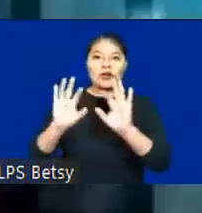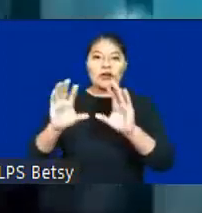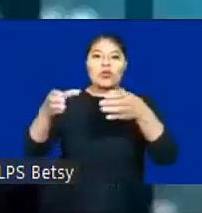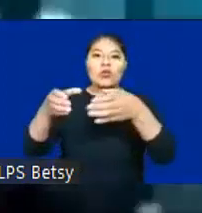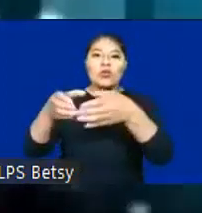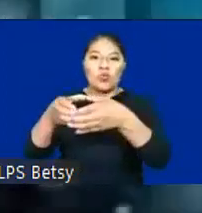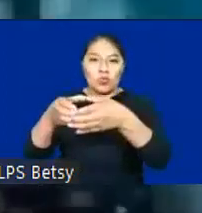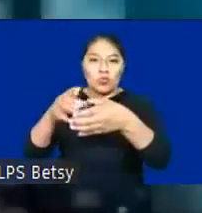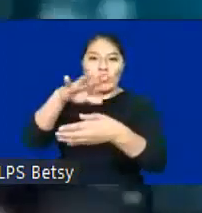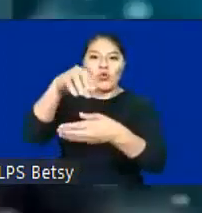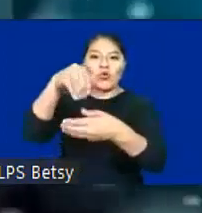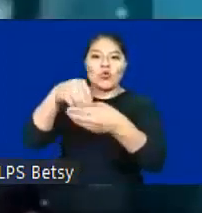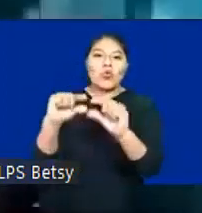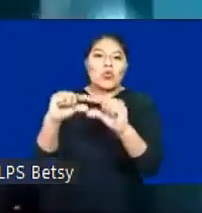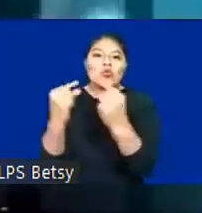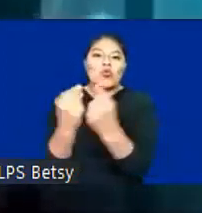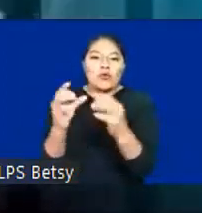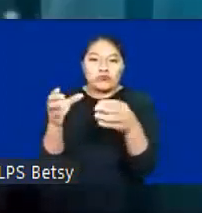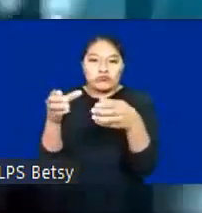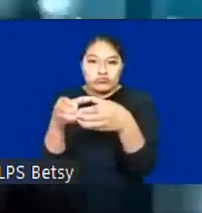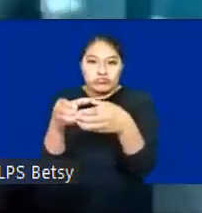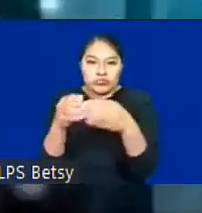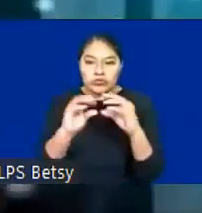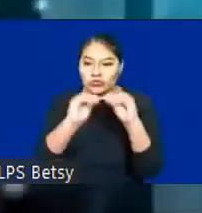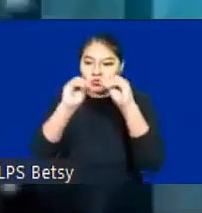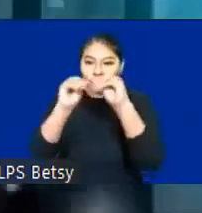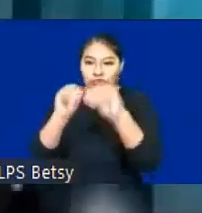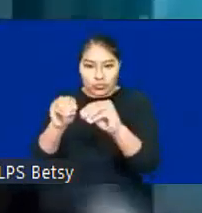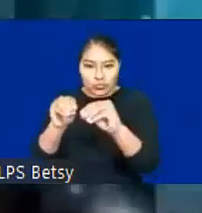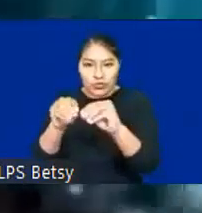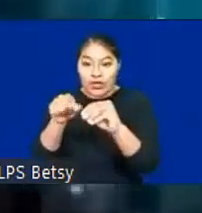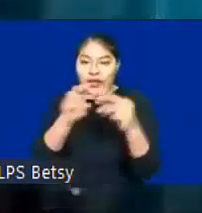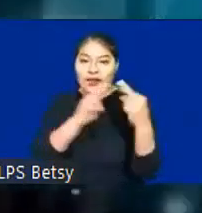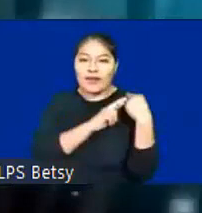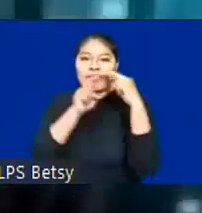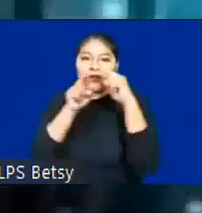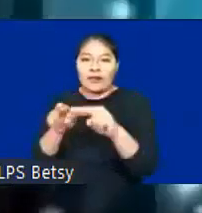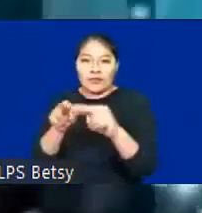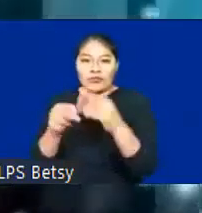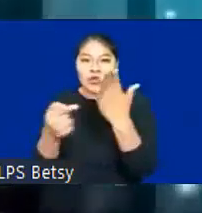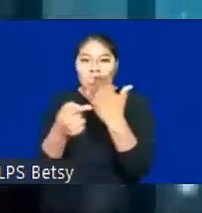la gobernanza de las tecnologías de información dentro de las instituciones públicas.